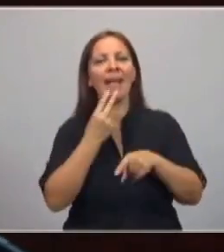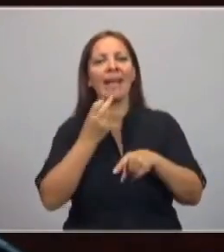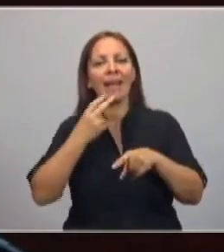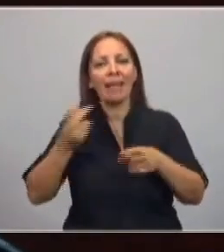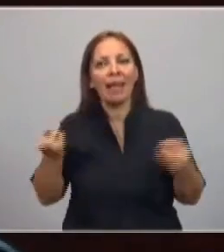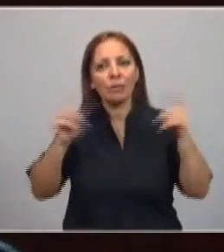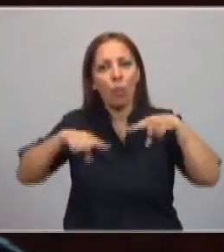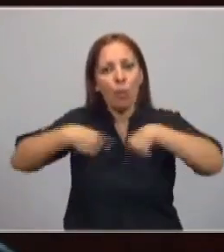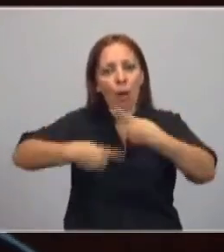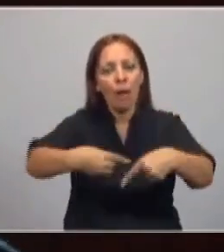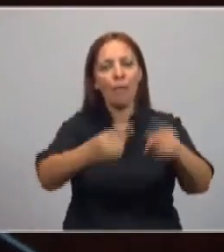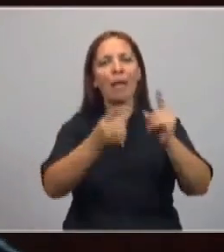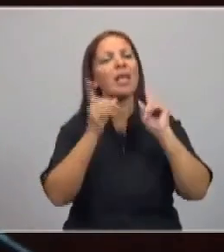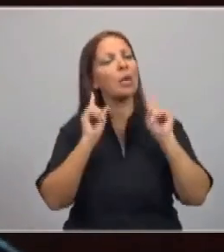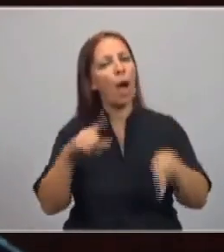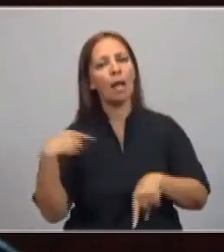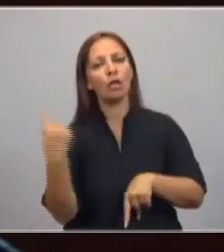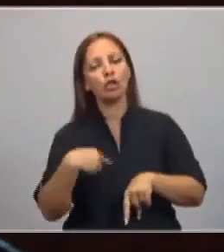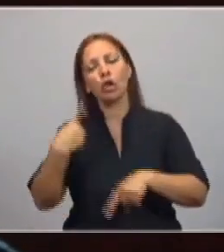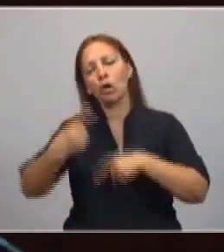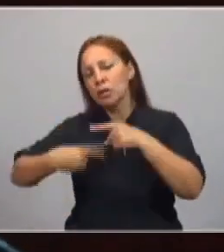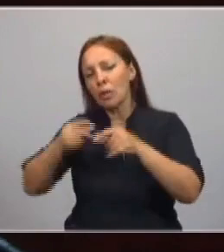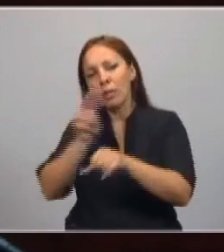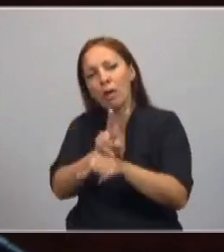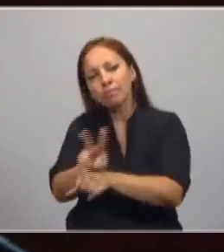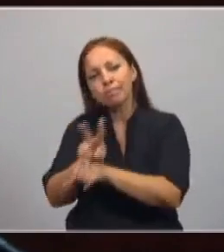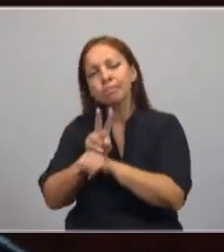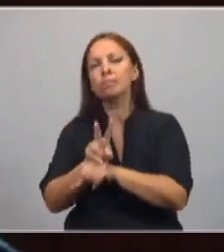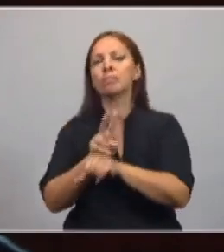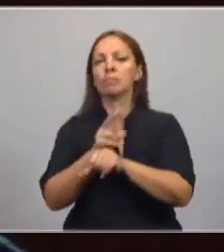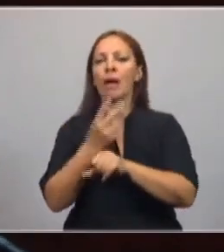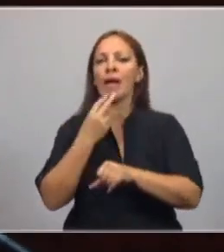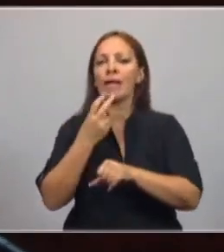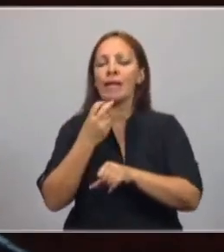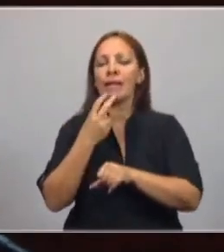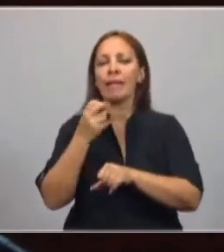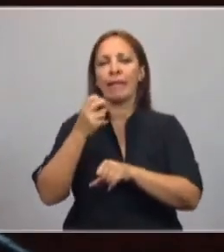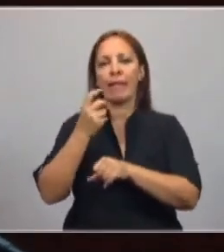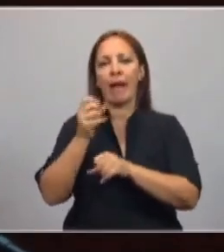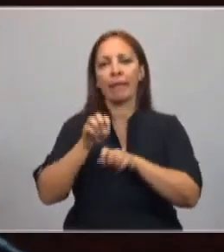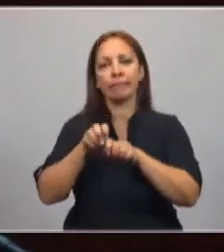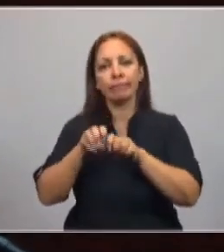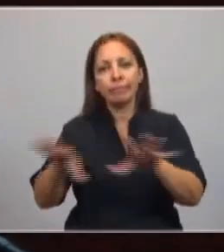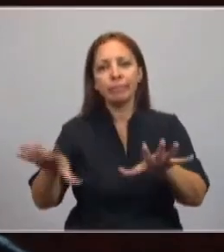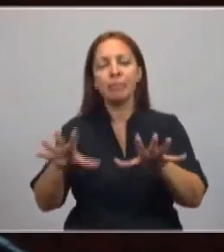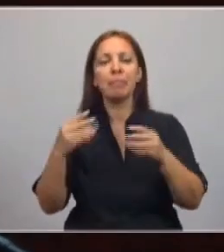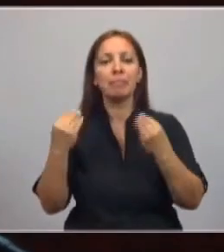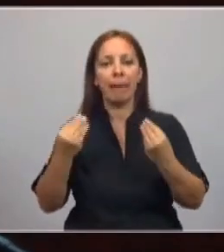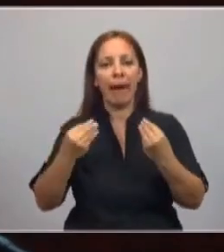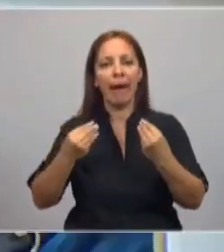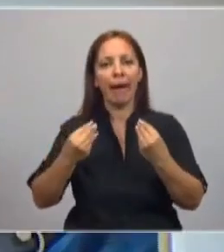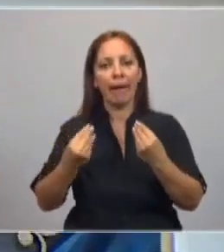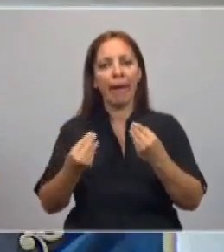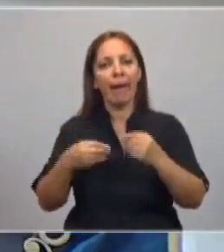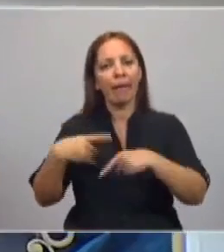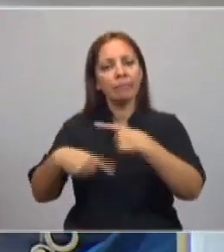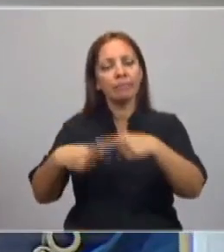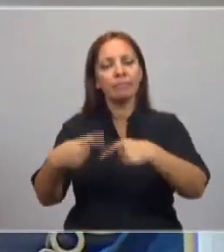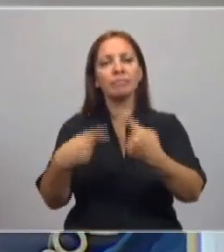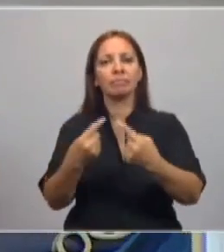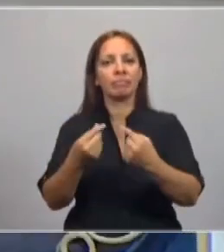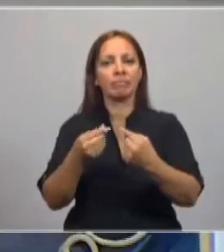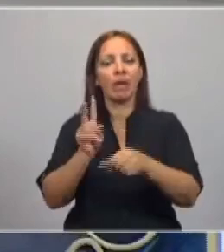seguiremos promocionando y contribuyendo a una transmisión energética que permita la generación de forma más